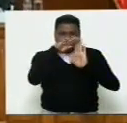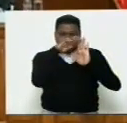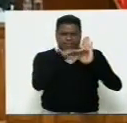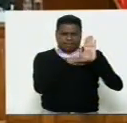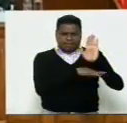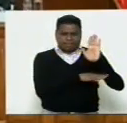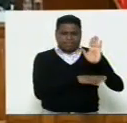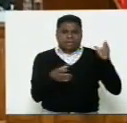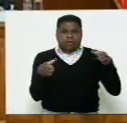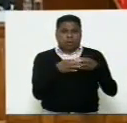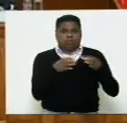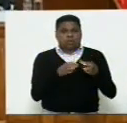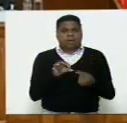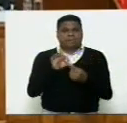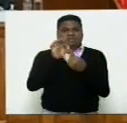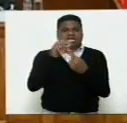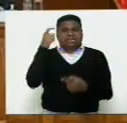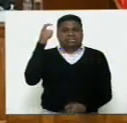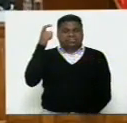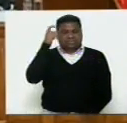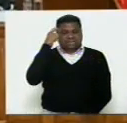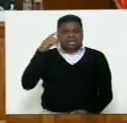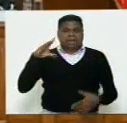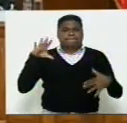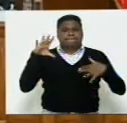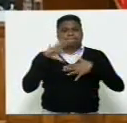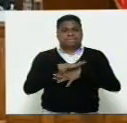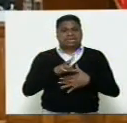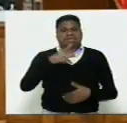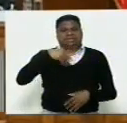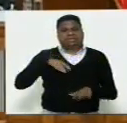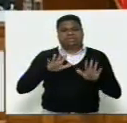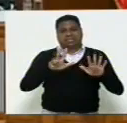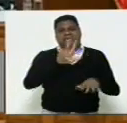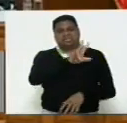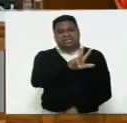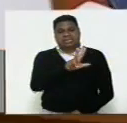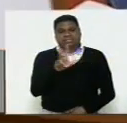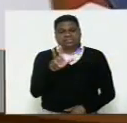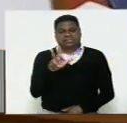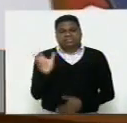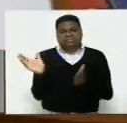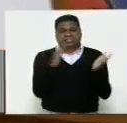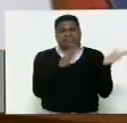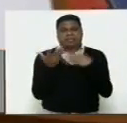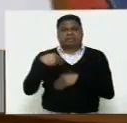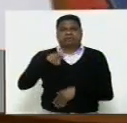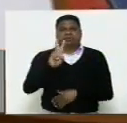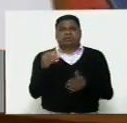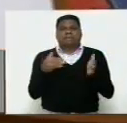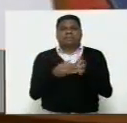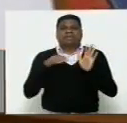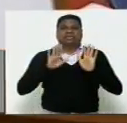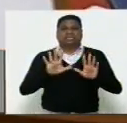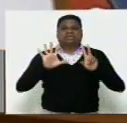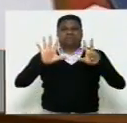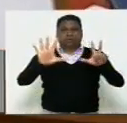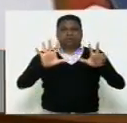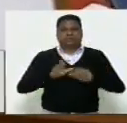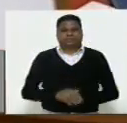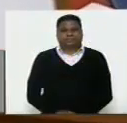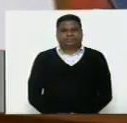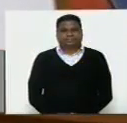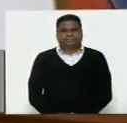sesión ordinaria, el día martes 13 de marzo de 2018. Decreto constituyente para